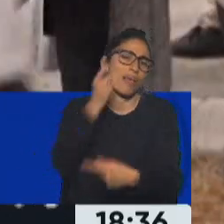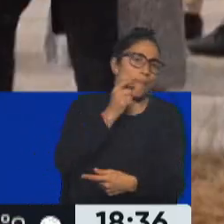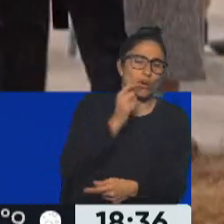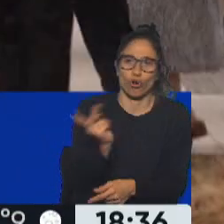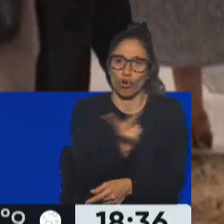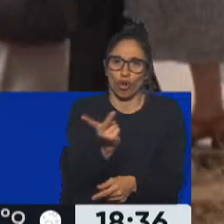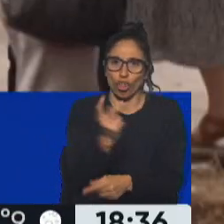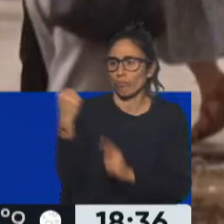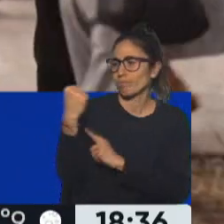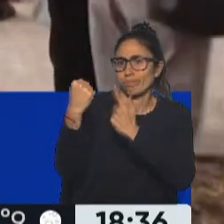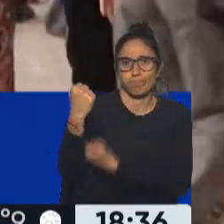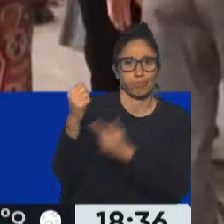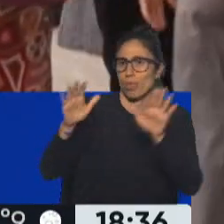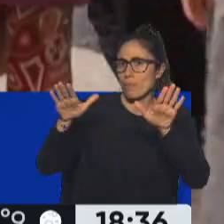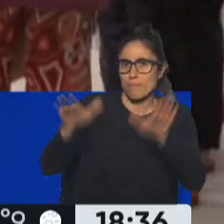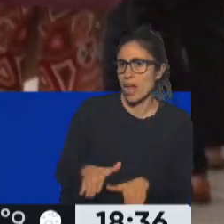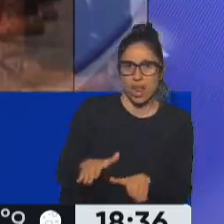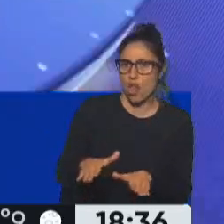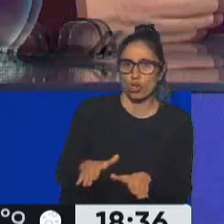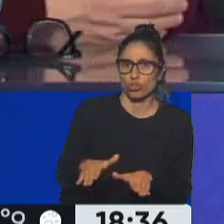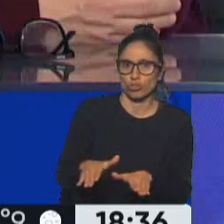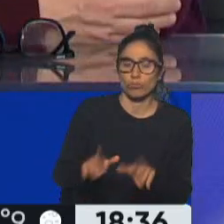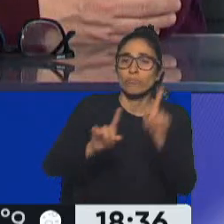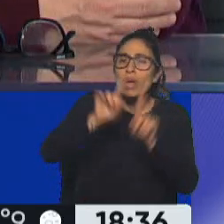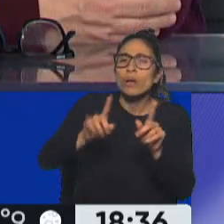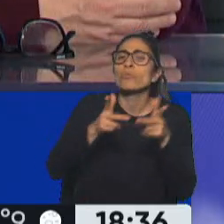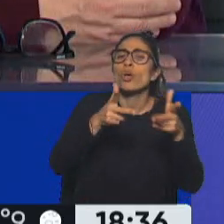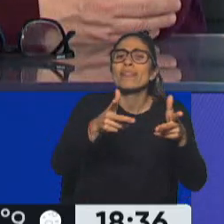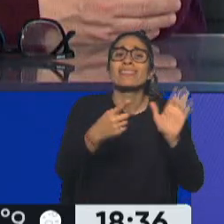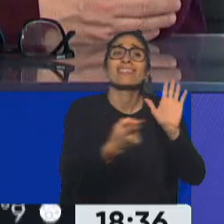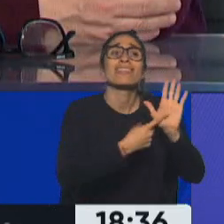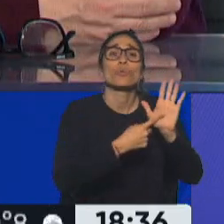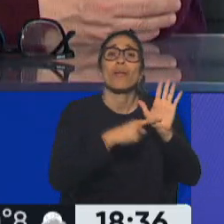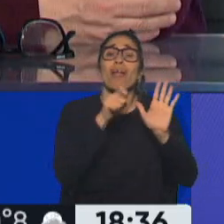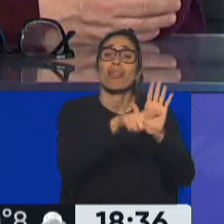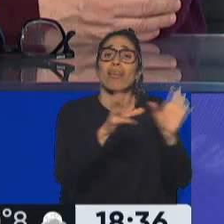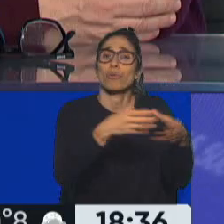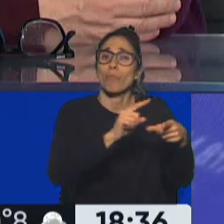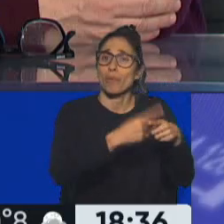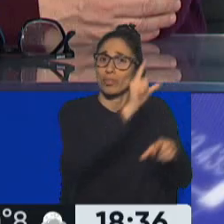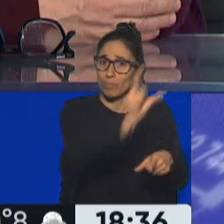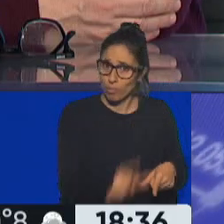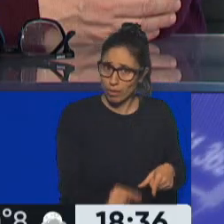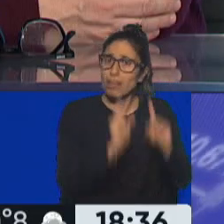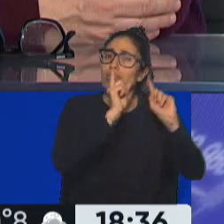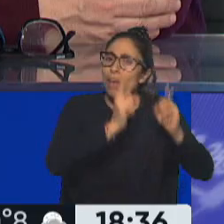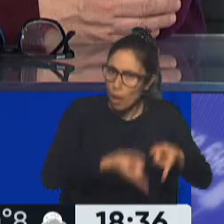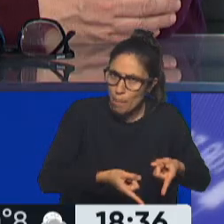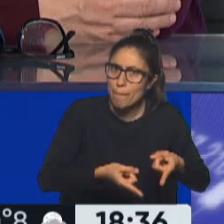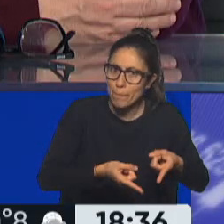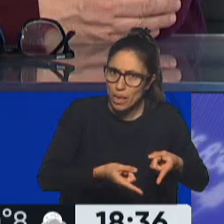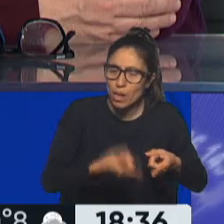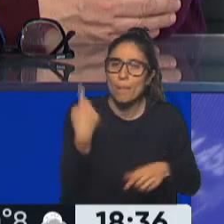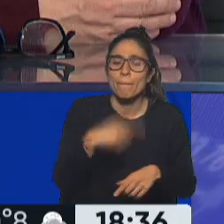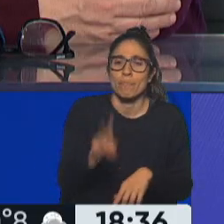muchos tildan de novela, lo que está pasando con el titular de los republicanos, pero que es cierto que quedó muy dividida entre quienes apoyan a